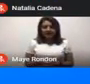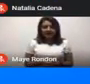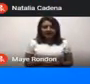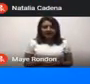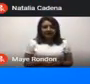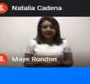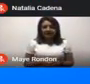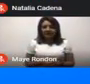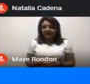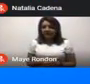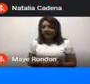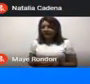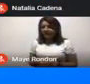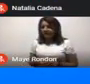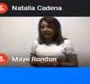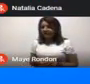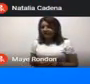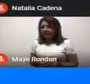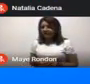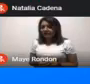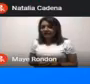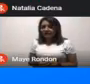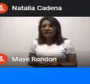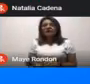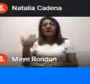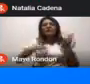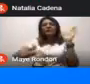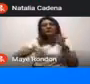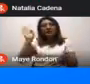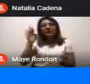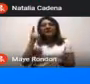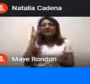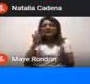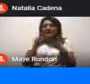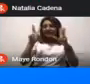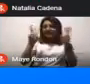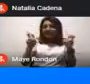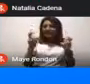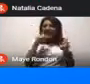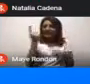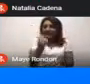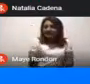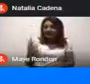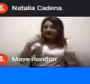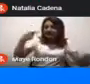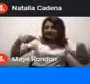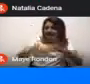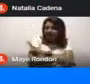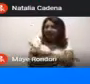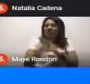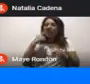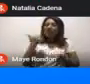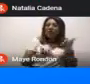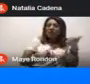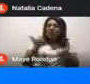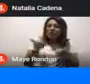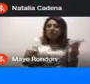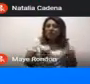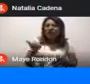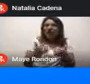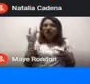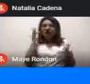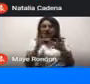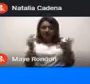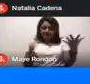básicamente, más allá de entrar en, pues, en estos temas y detalles de cuáles son como esos elementos